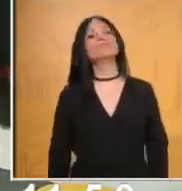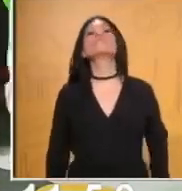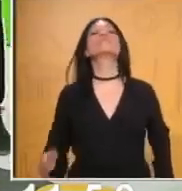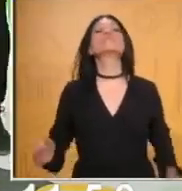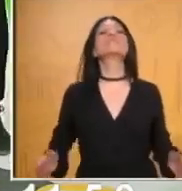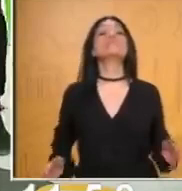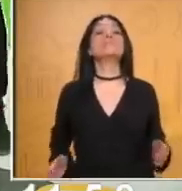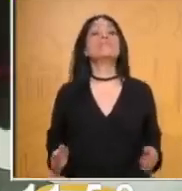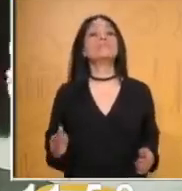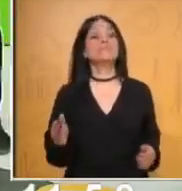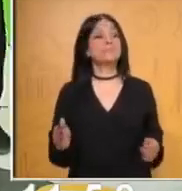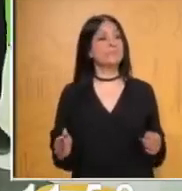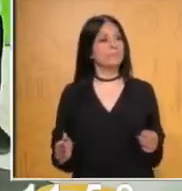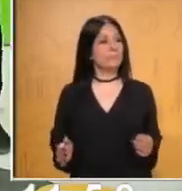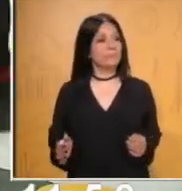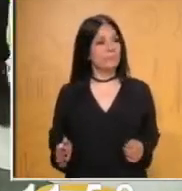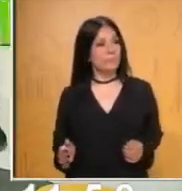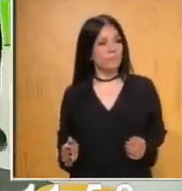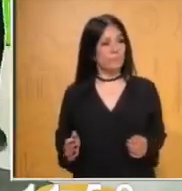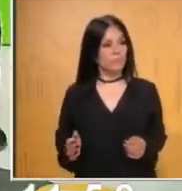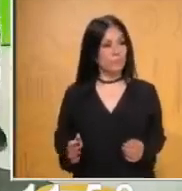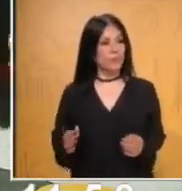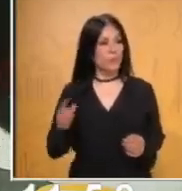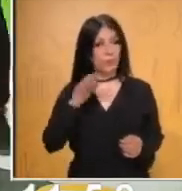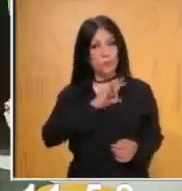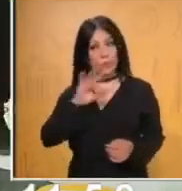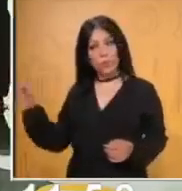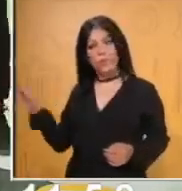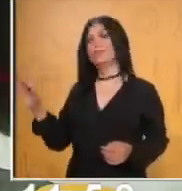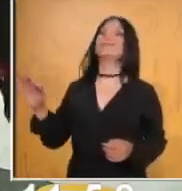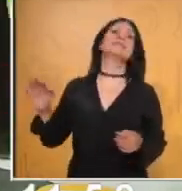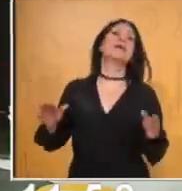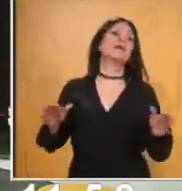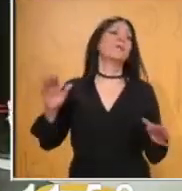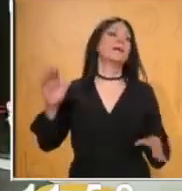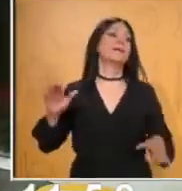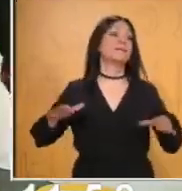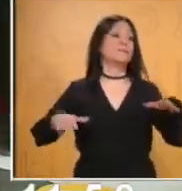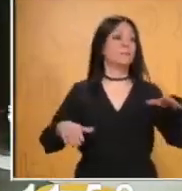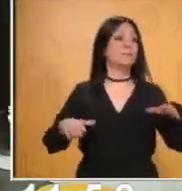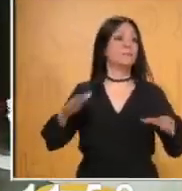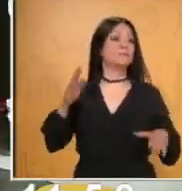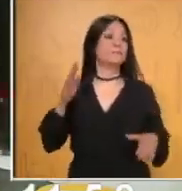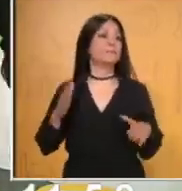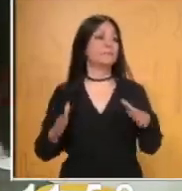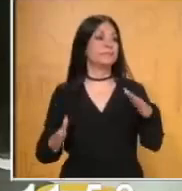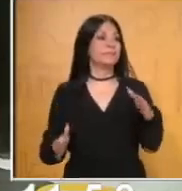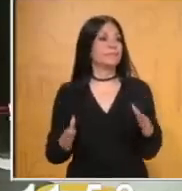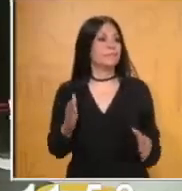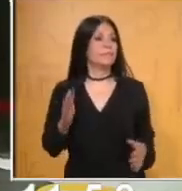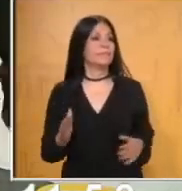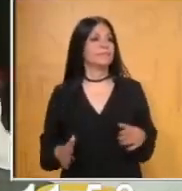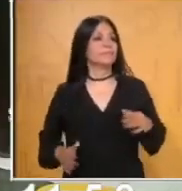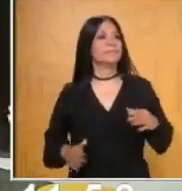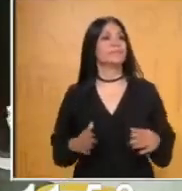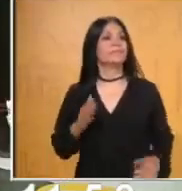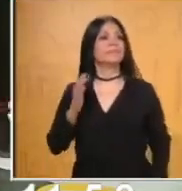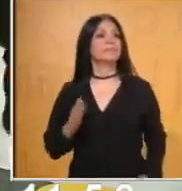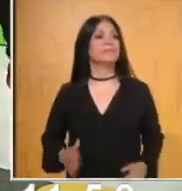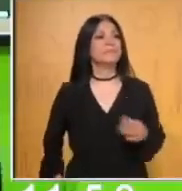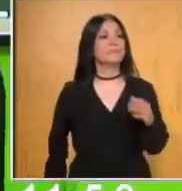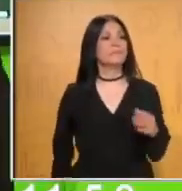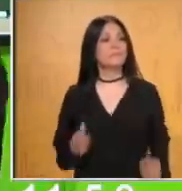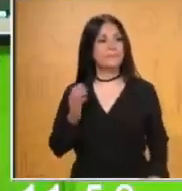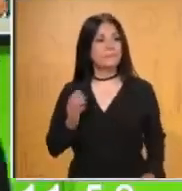marchita sencillita. Fíjense bien, fíjense bien. Venga. Vamos a ir incrementando los movimientos, ¿eh?